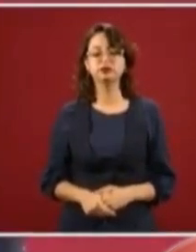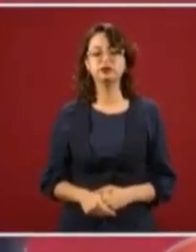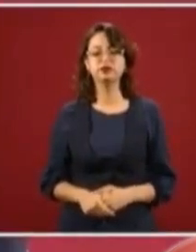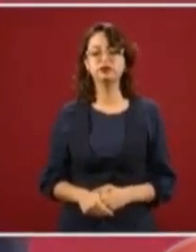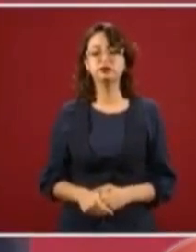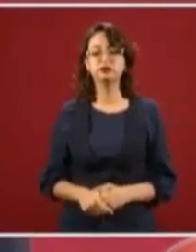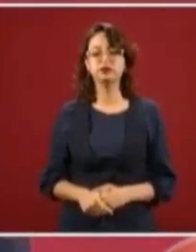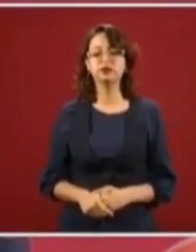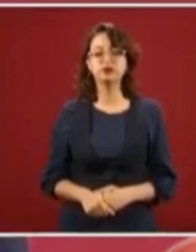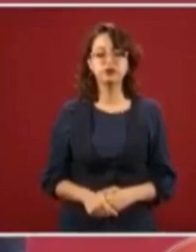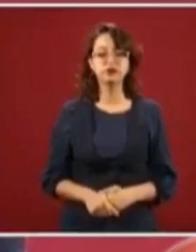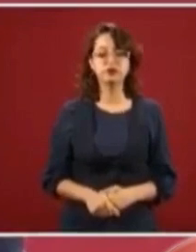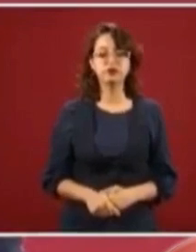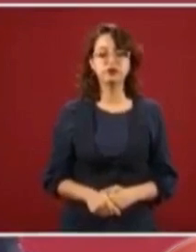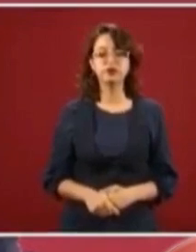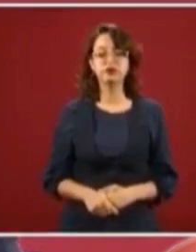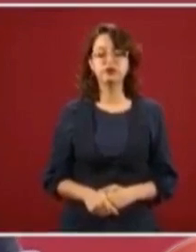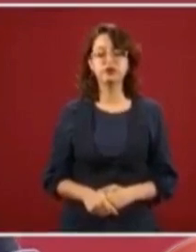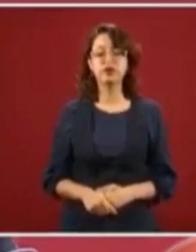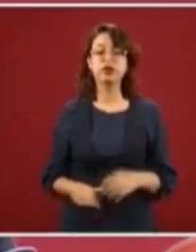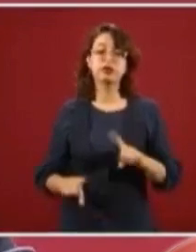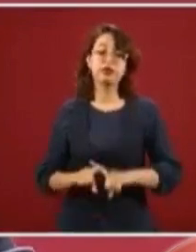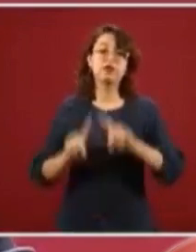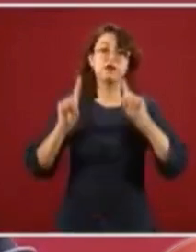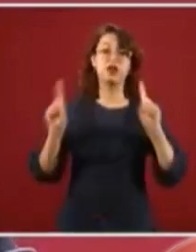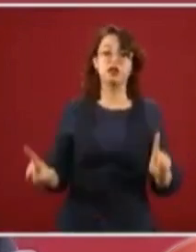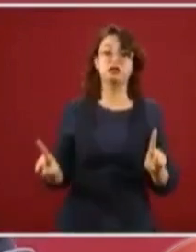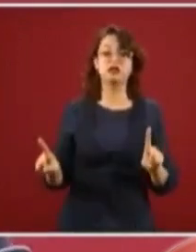existieran grupos de presión,